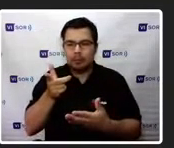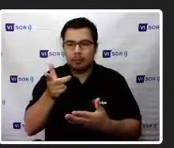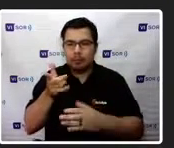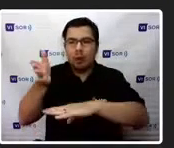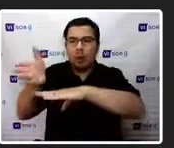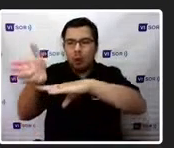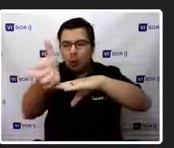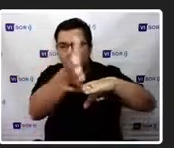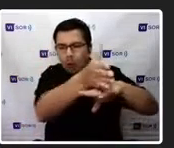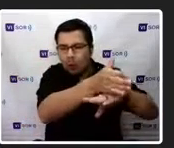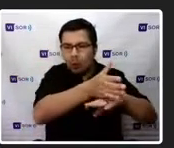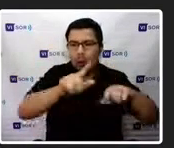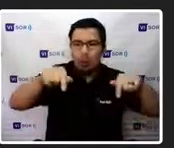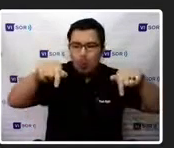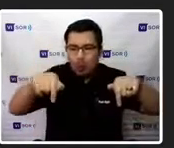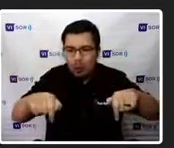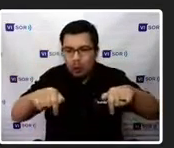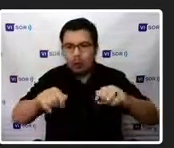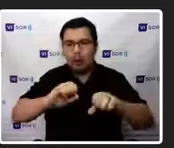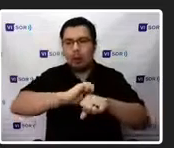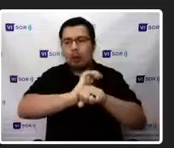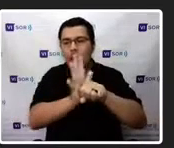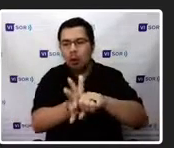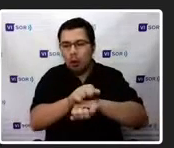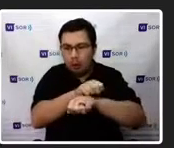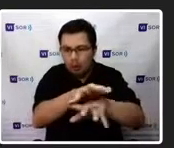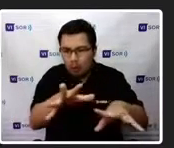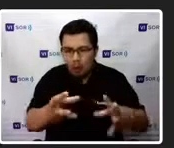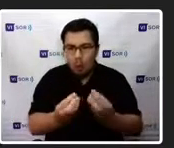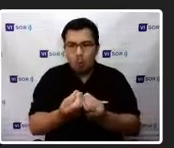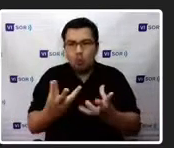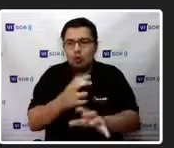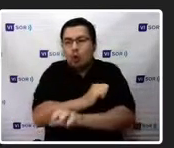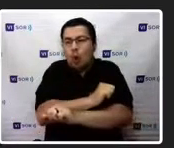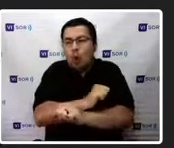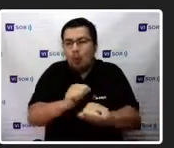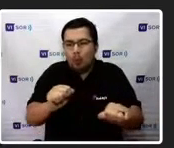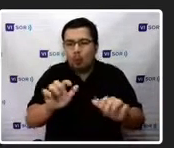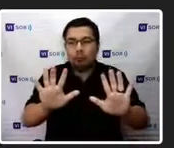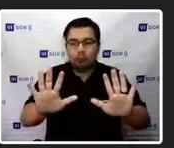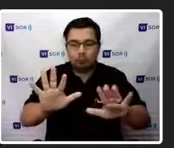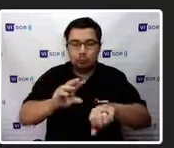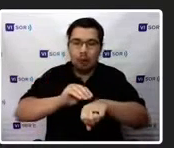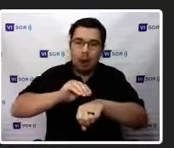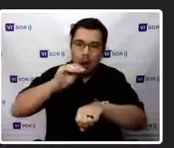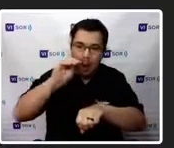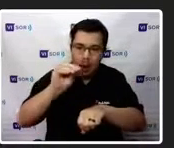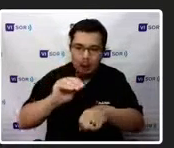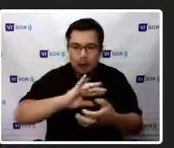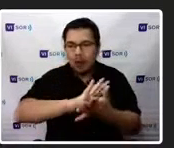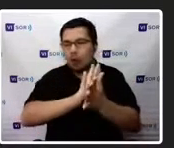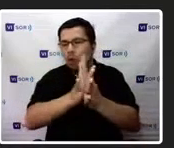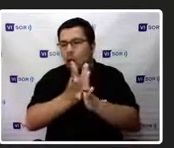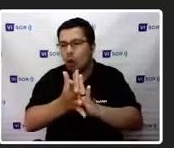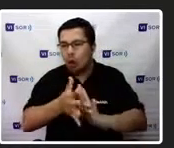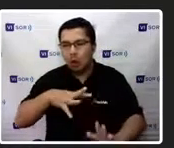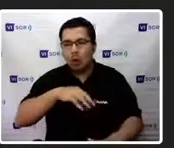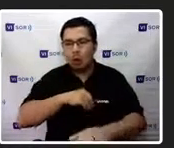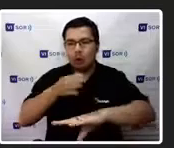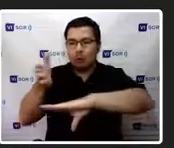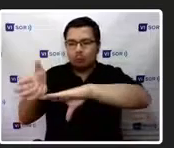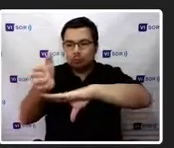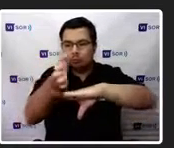efectivamente, muchos no se podían realizar. Y aquí comentarles que todos nuestros terrenos, nosotros los dejamos pendientes y